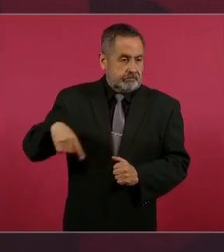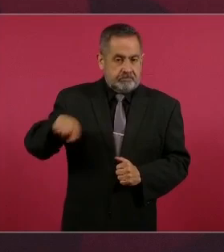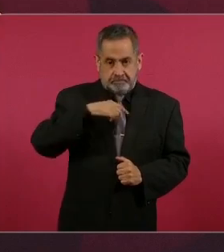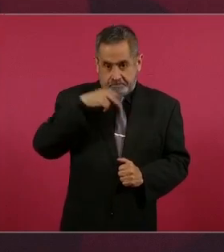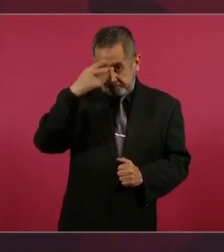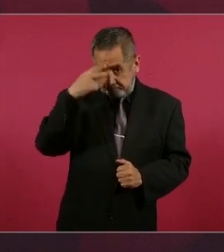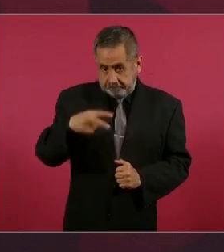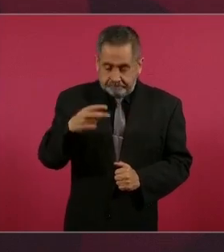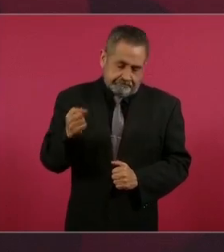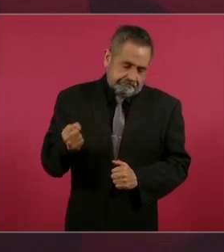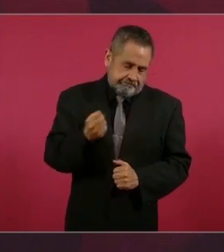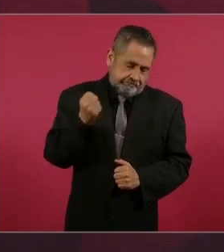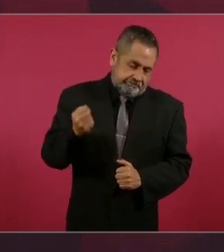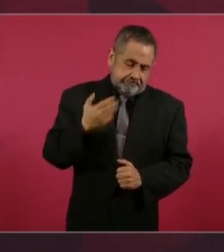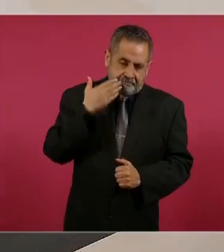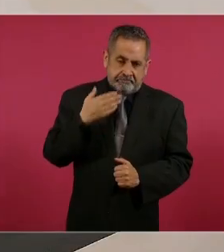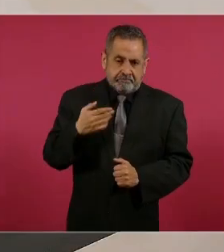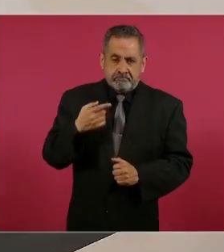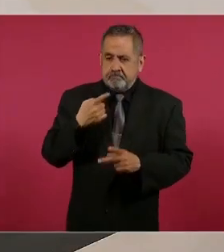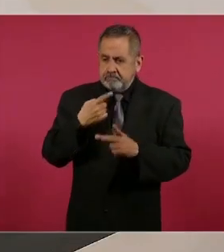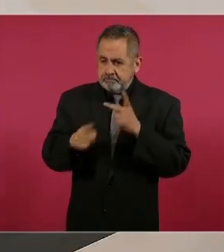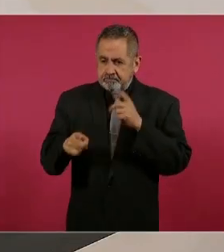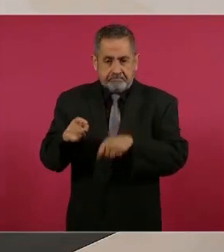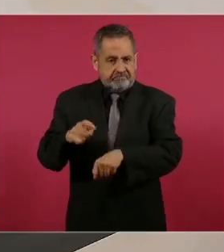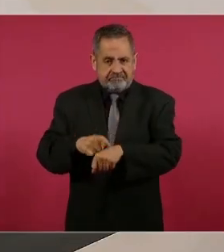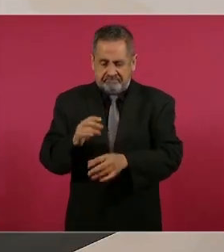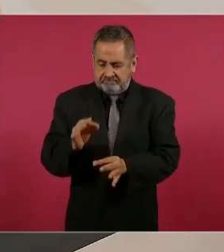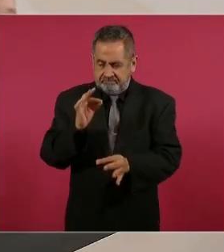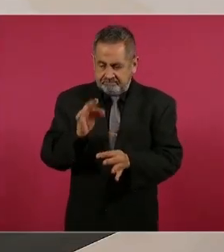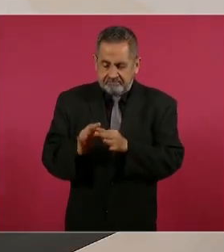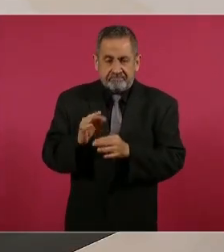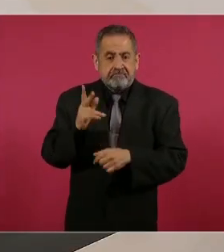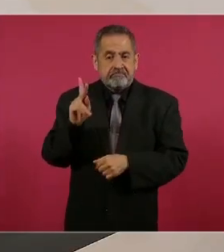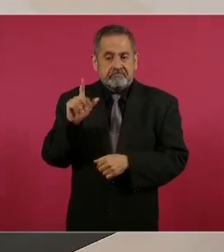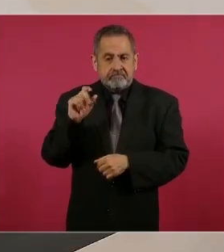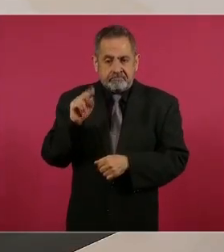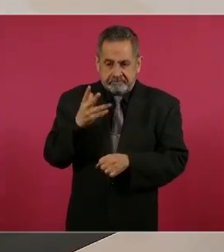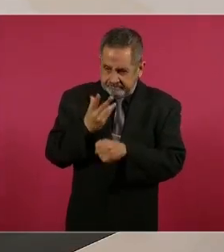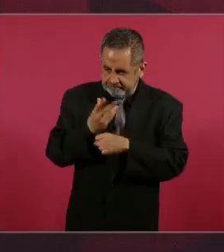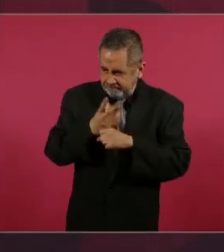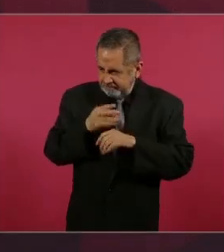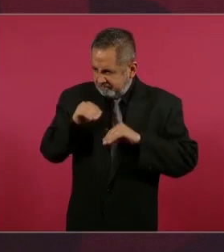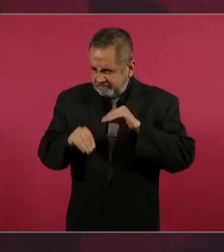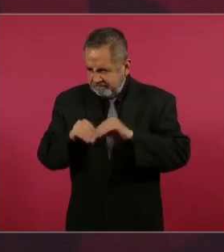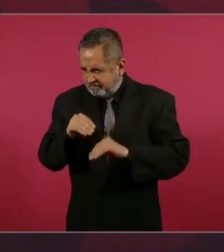Iniciamos a tiempo este plan